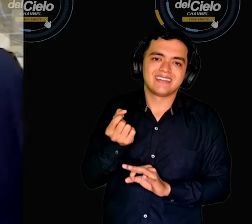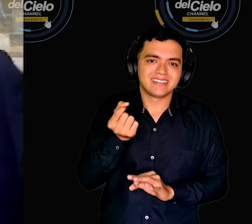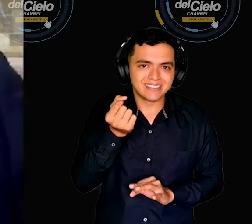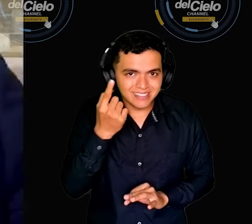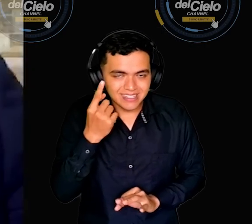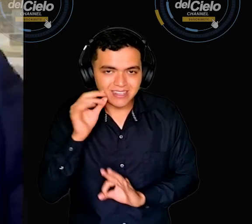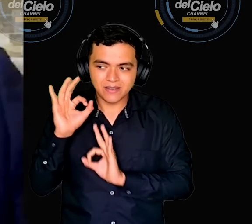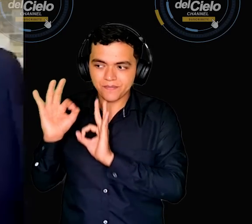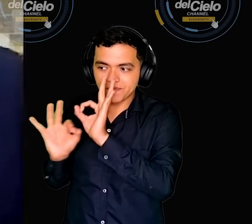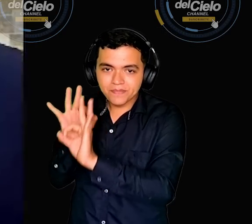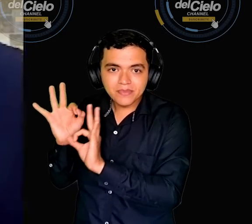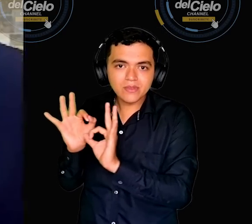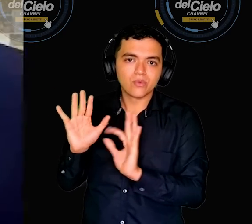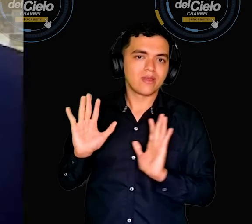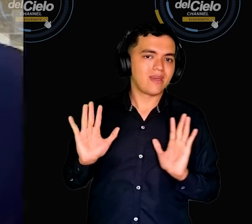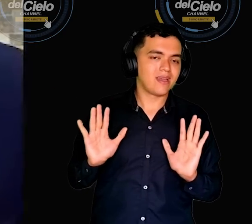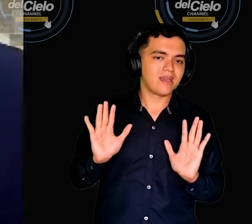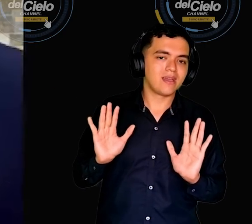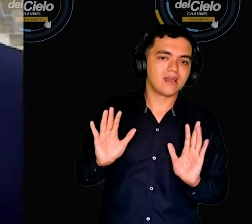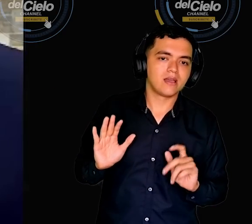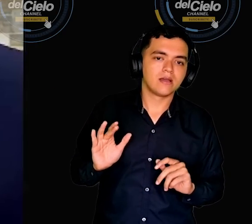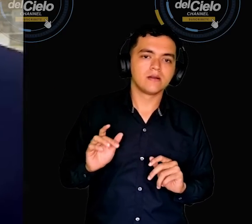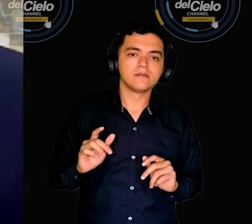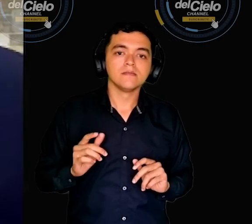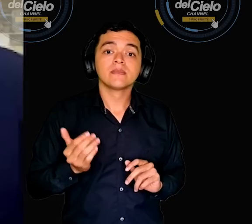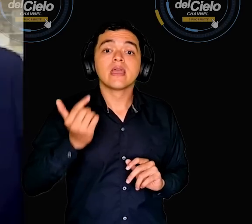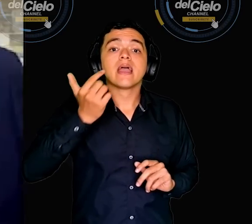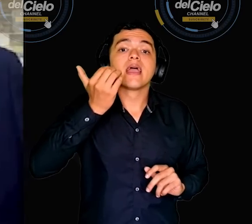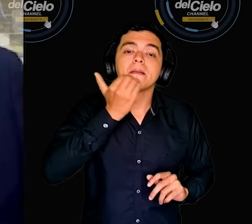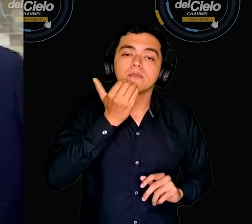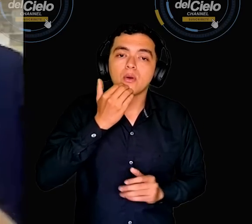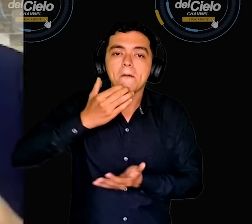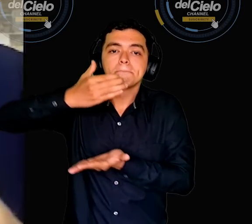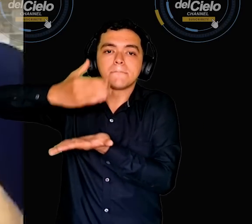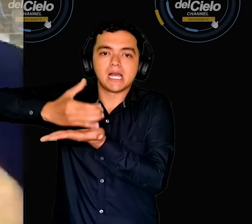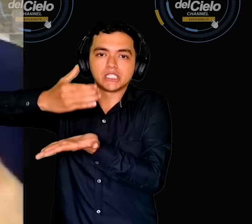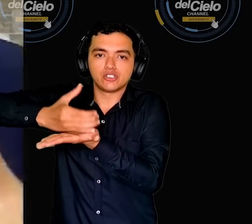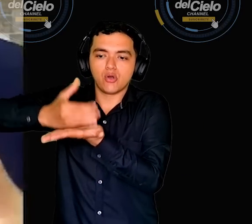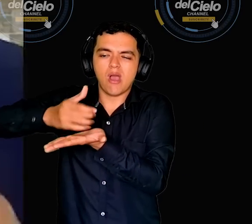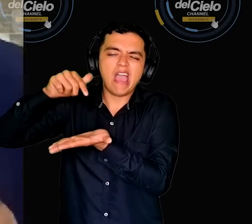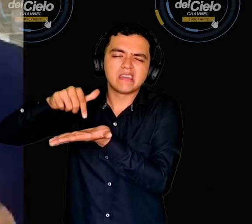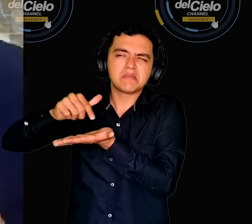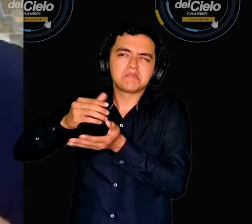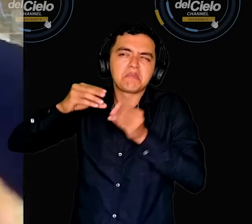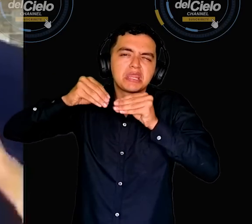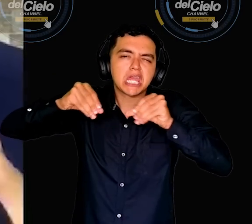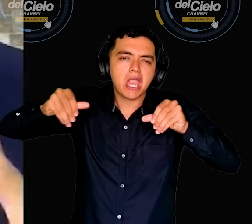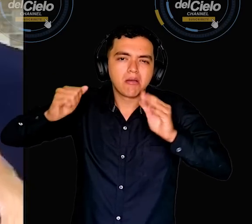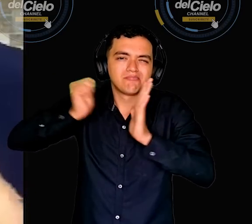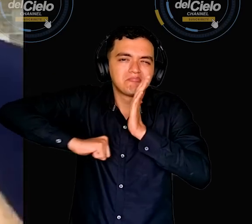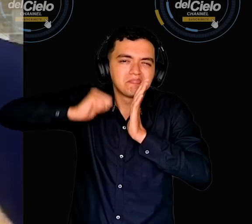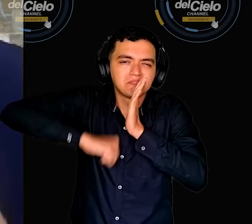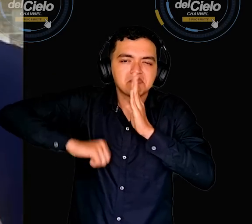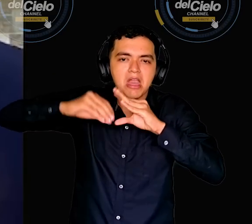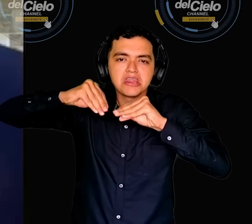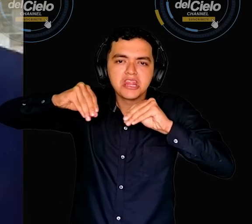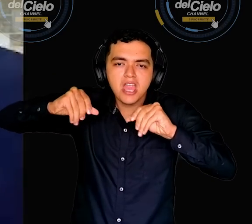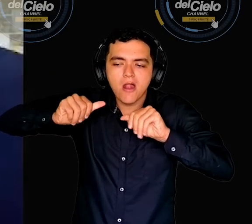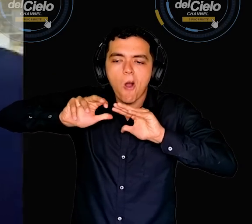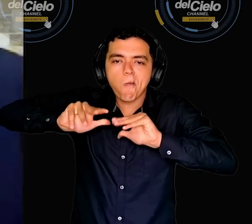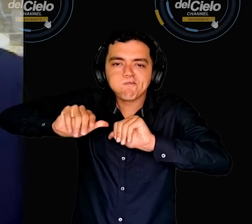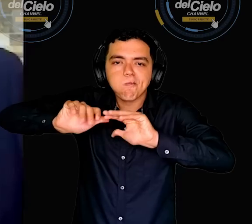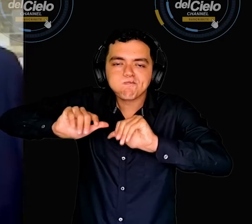yo soporto al que me es incómodo. Pero eso lo hago porque de mi corazón